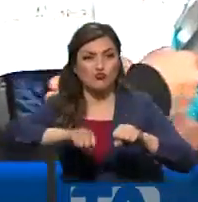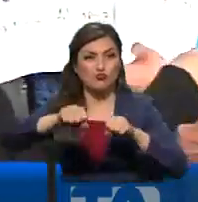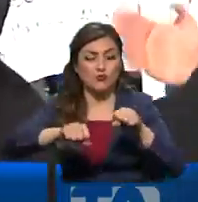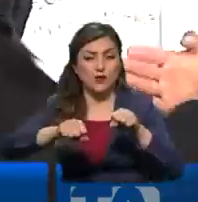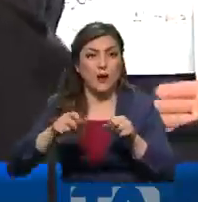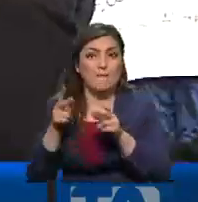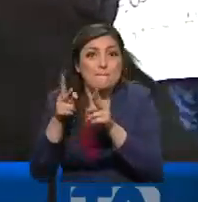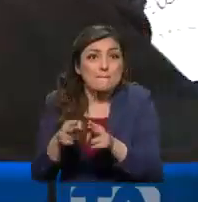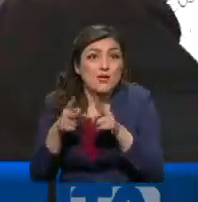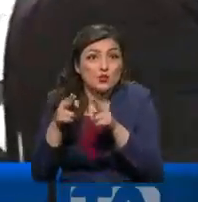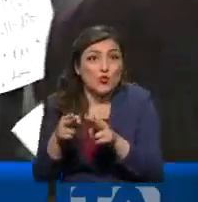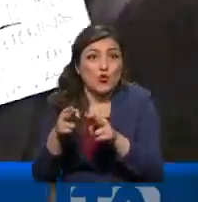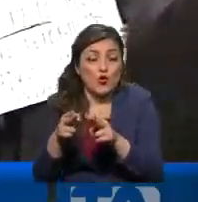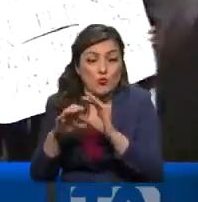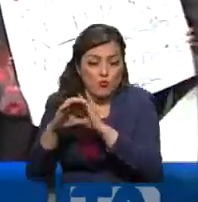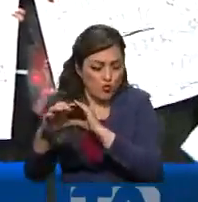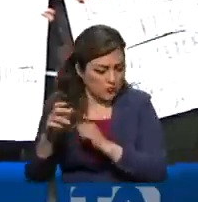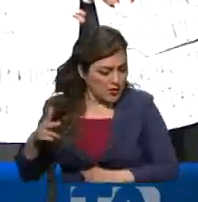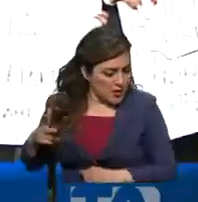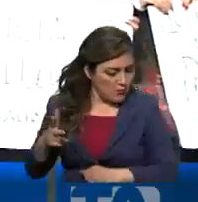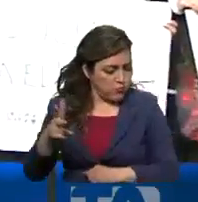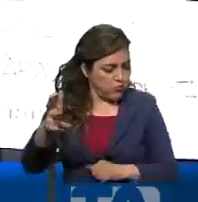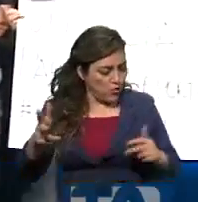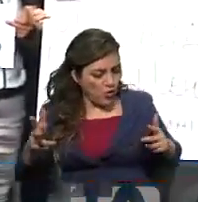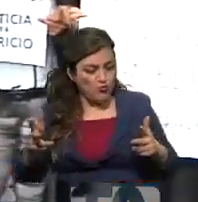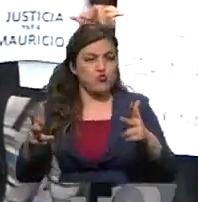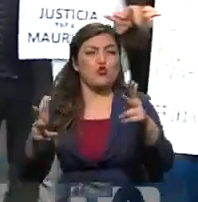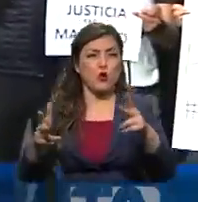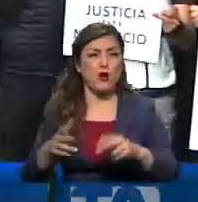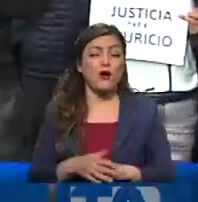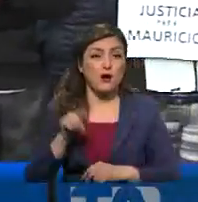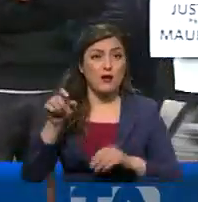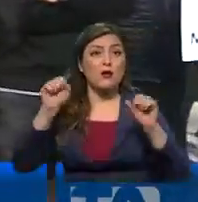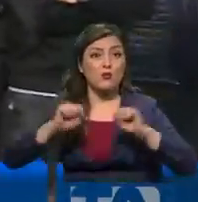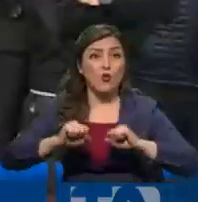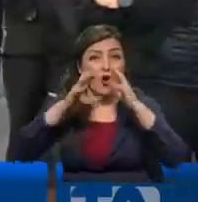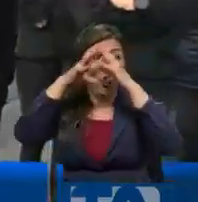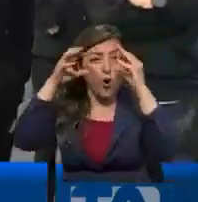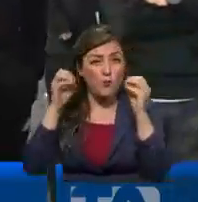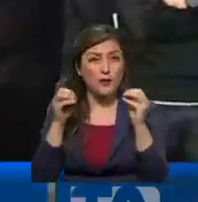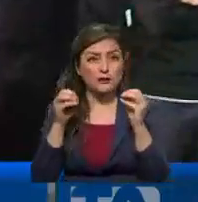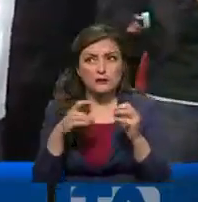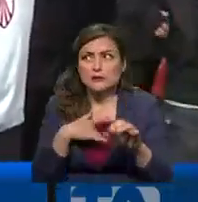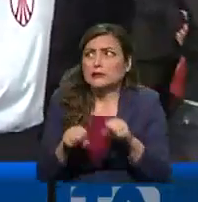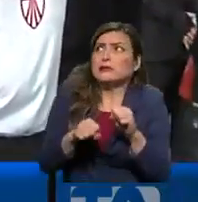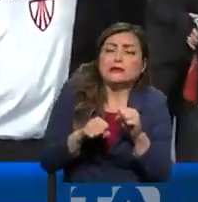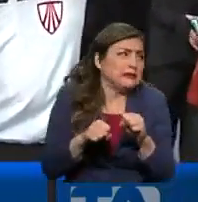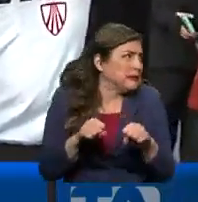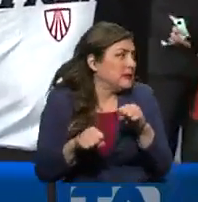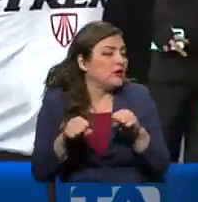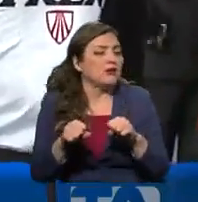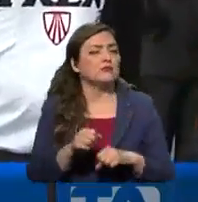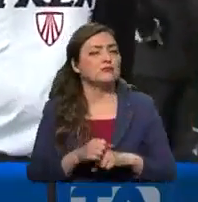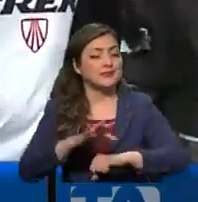mismos compañeros pegaditos con toda velocidad y haciendo fuerza, y solamente ahí pudieron entender lo que uno siente cuando está en la